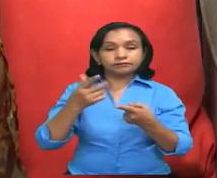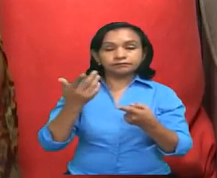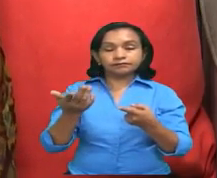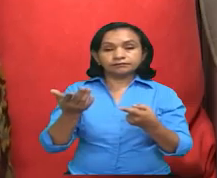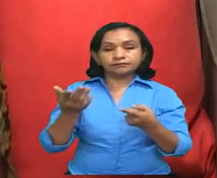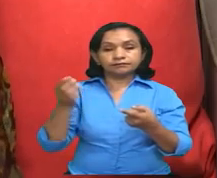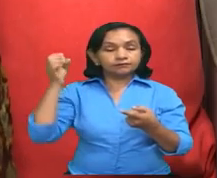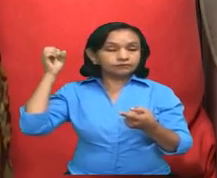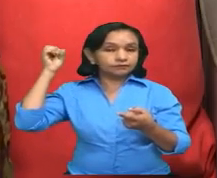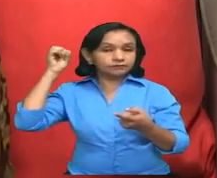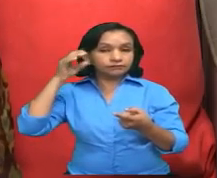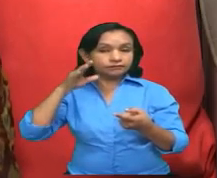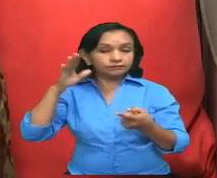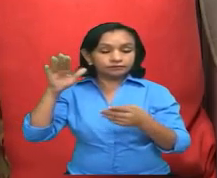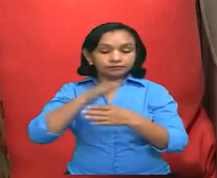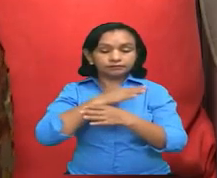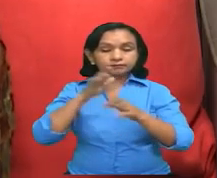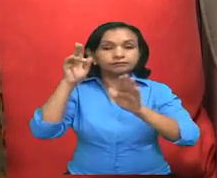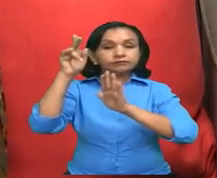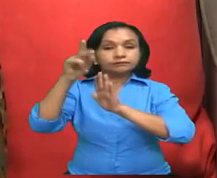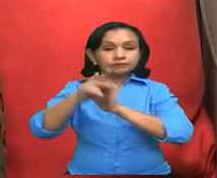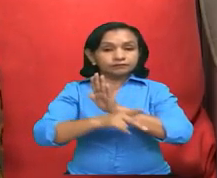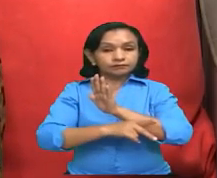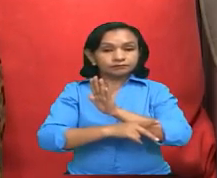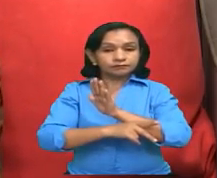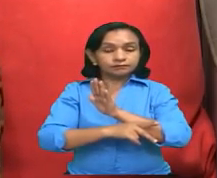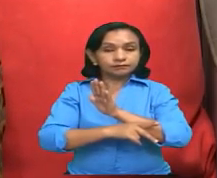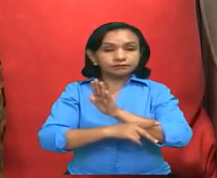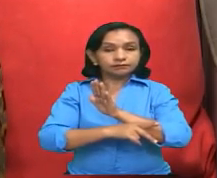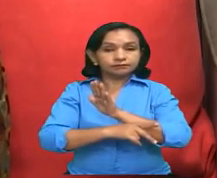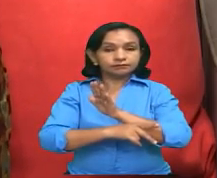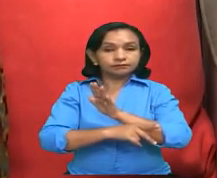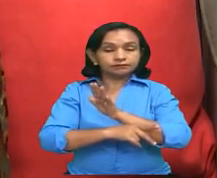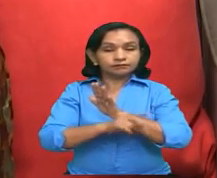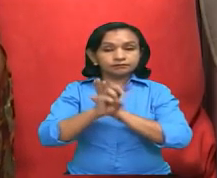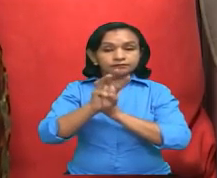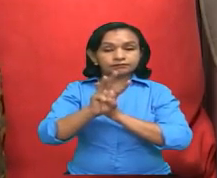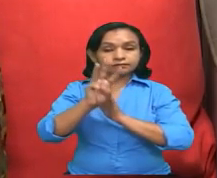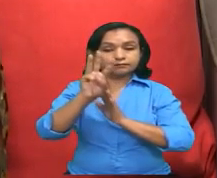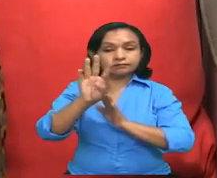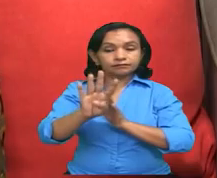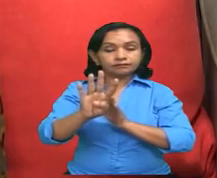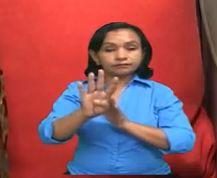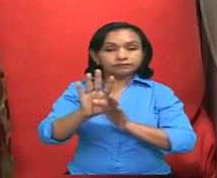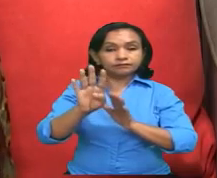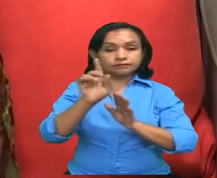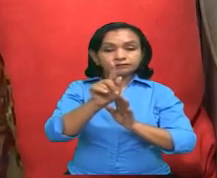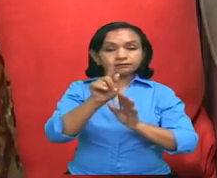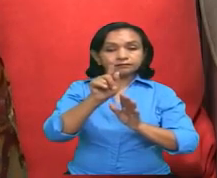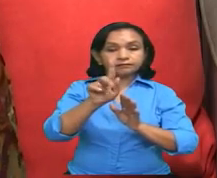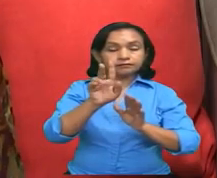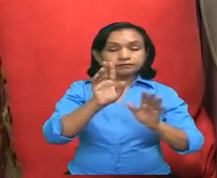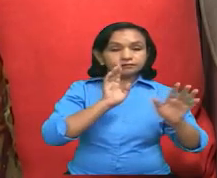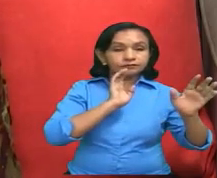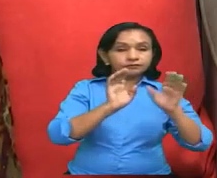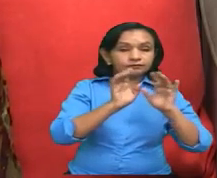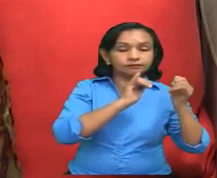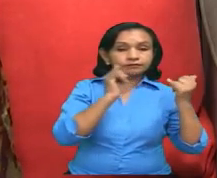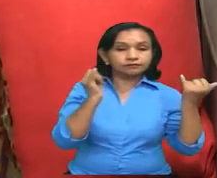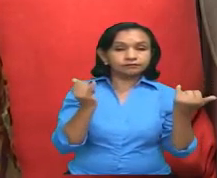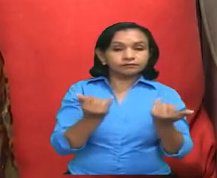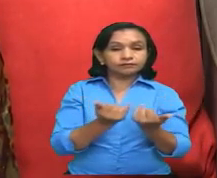hablando sobre la Feria Internacional de Turismo de Nicaragua, NICATUR, que se desarrolló en nuestro país con la participación